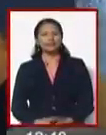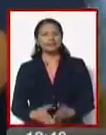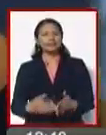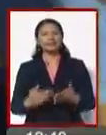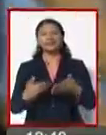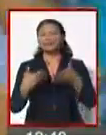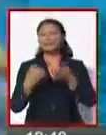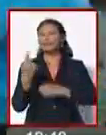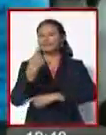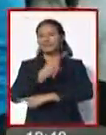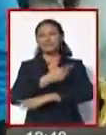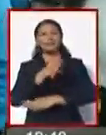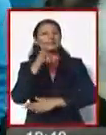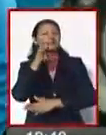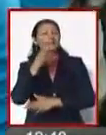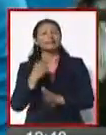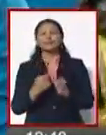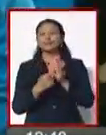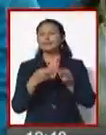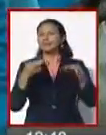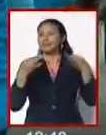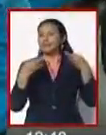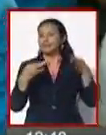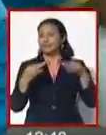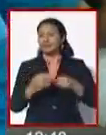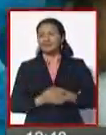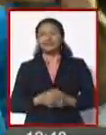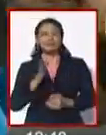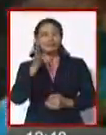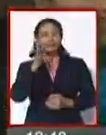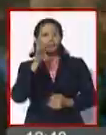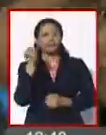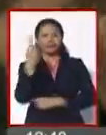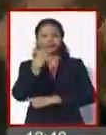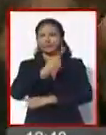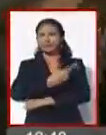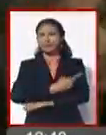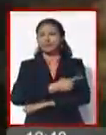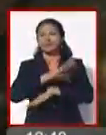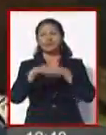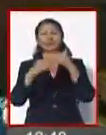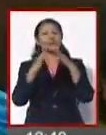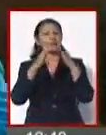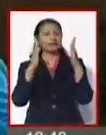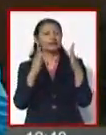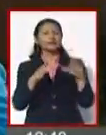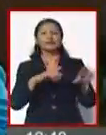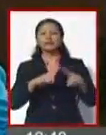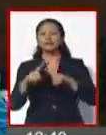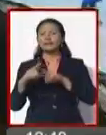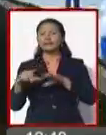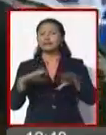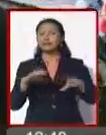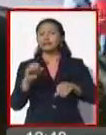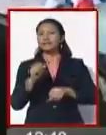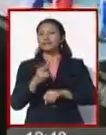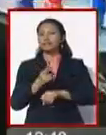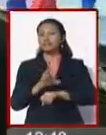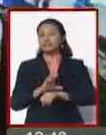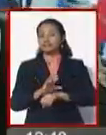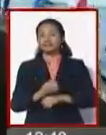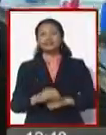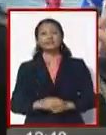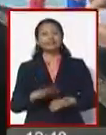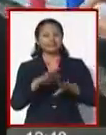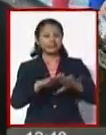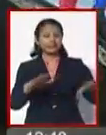A pocas horas del Día de la Madre se adelantan los festejos a la madre en su día y en los colegios realizaron diversos actos cívicos en los